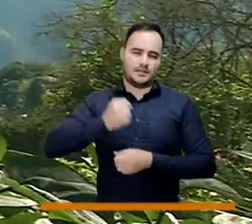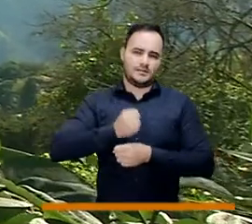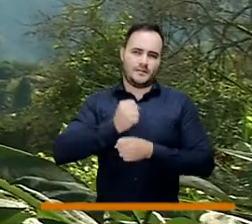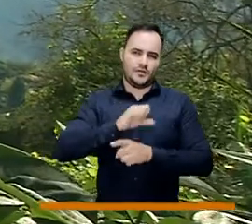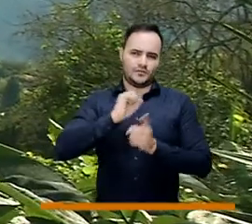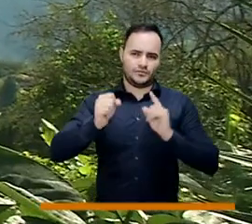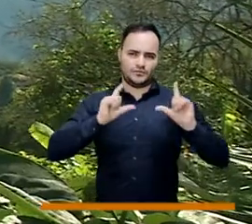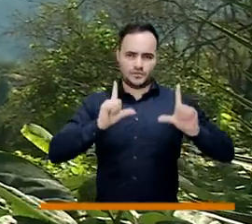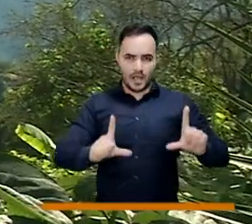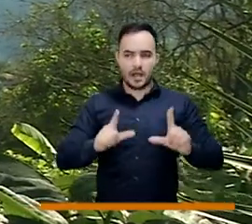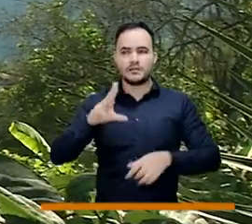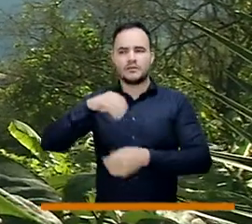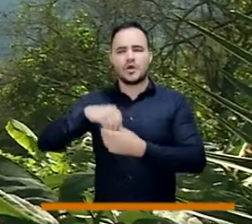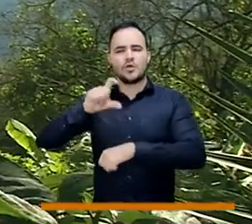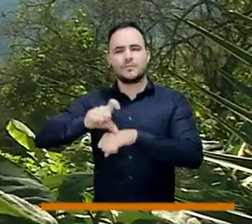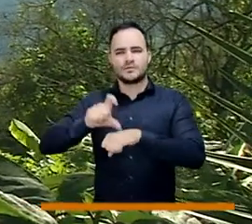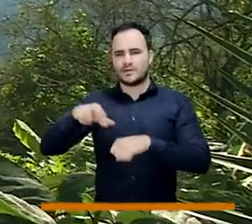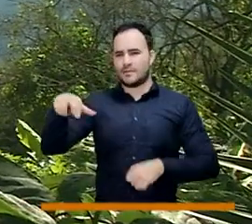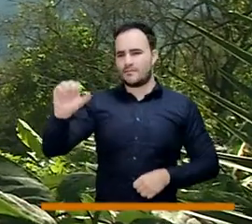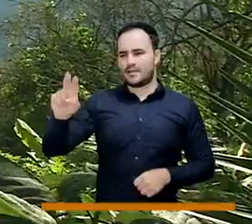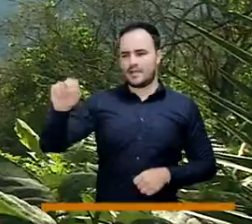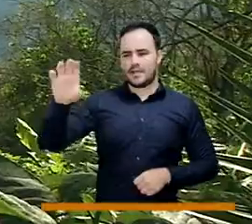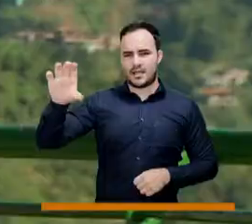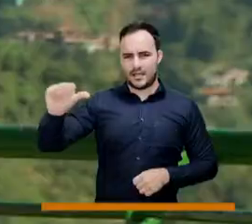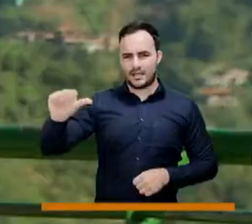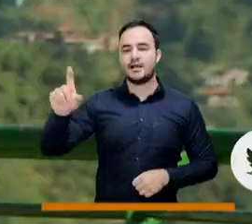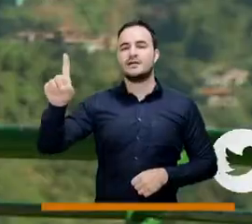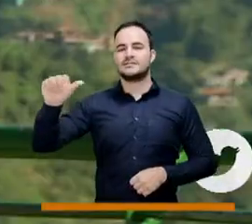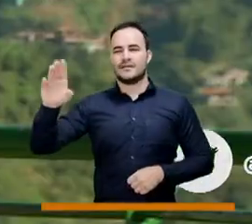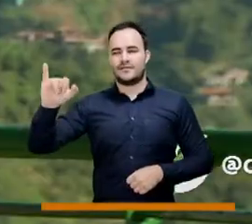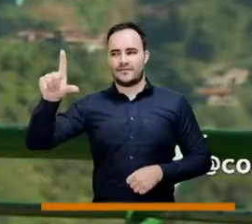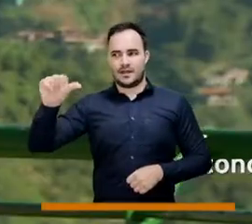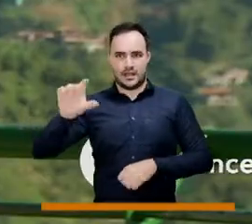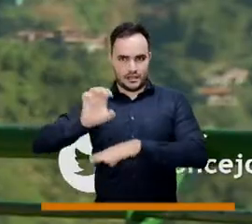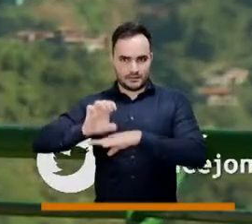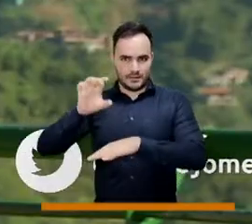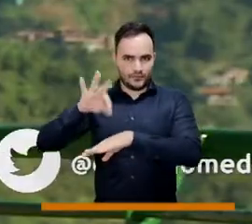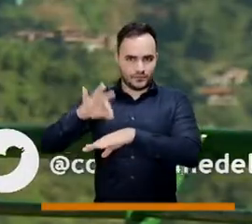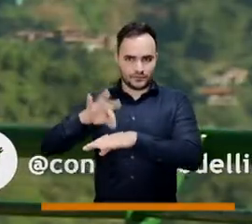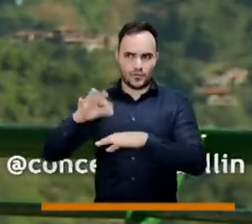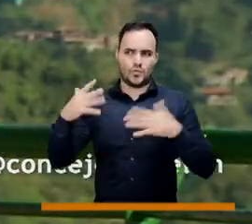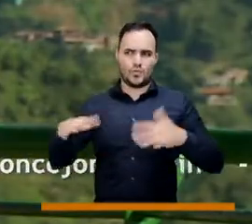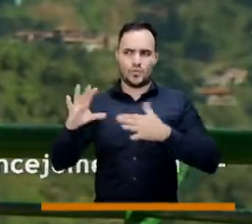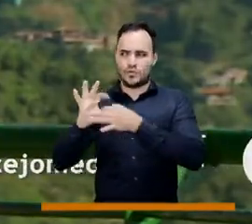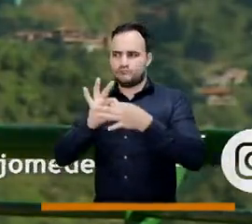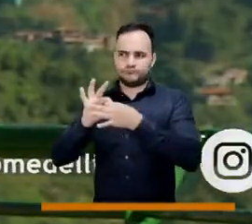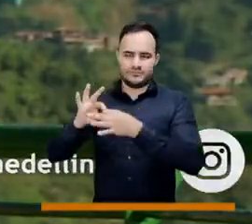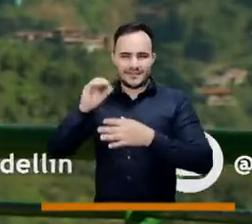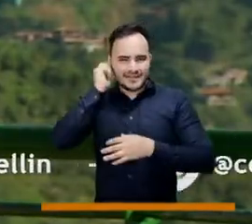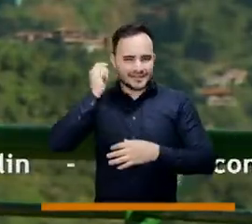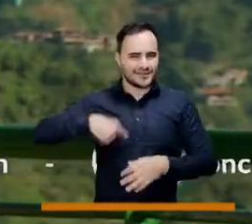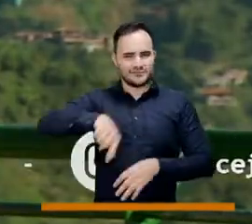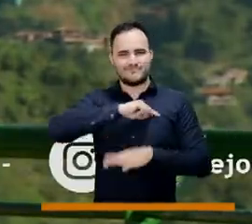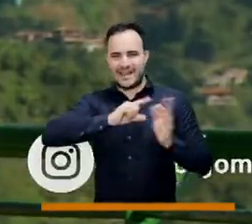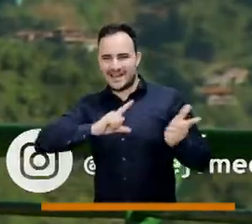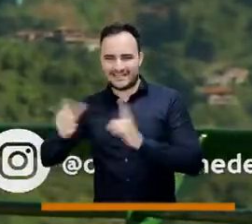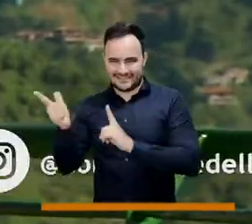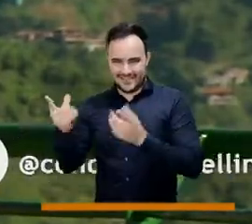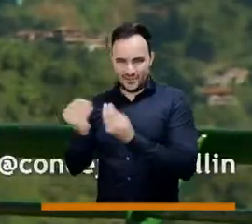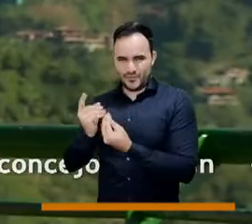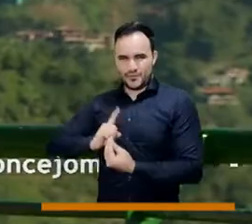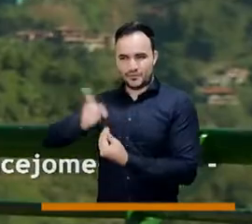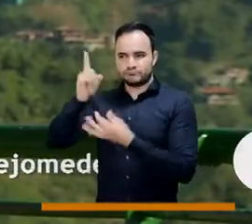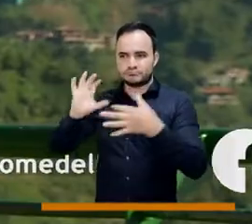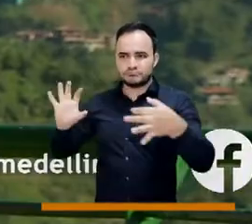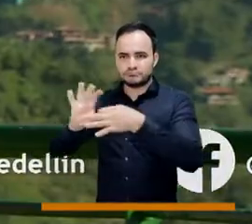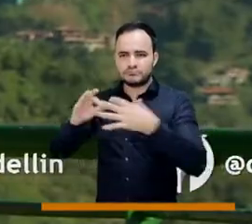trabajadora social, integrante de la Corporación Penca de Sávila, una entidad con la que Estamos Listas tiene un convenio para trabajar todos estos